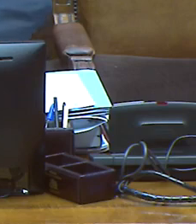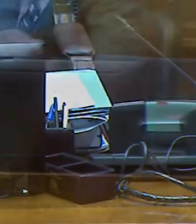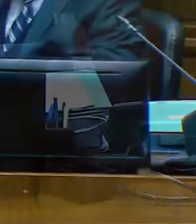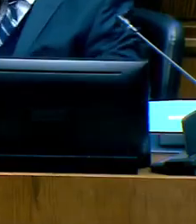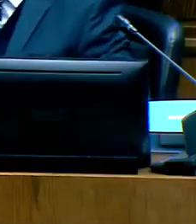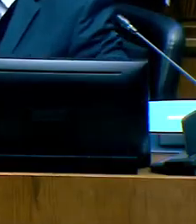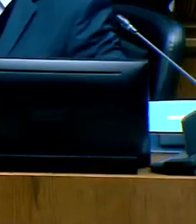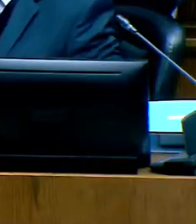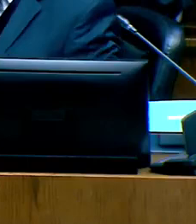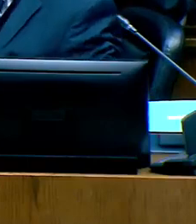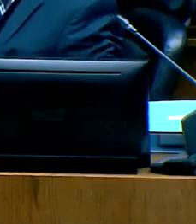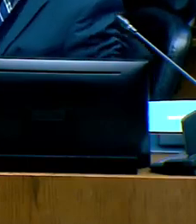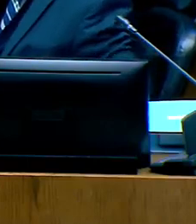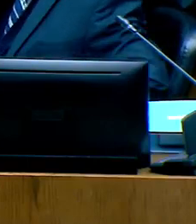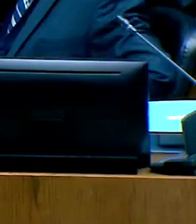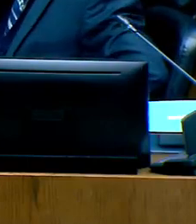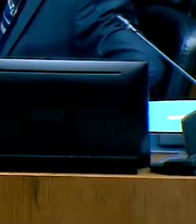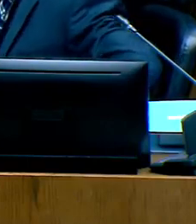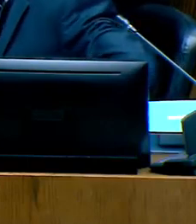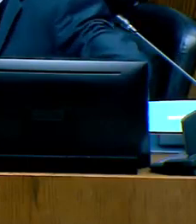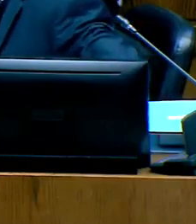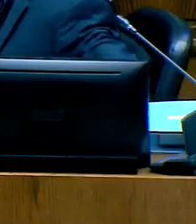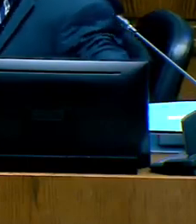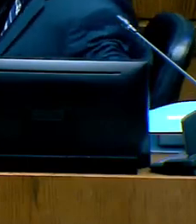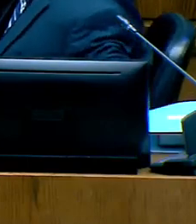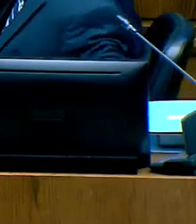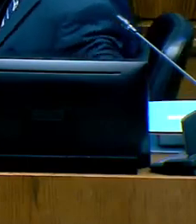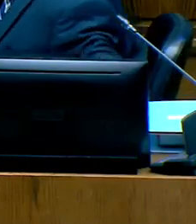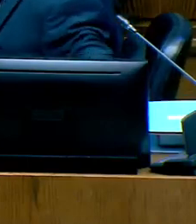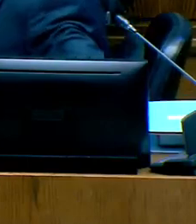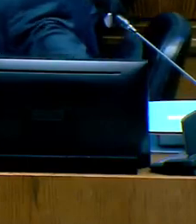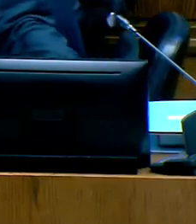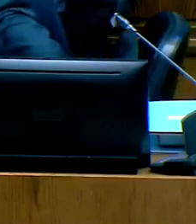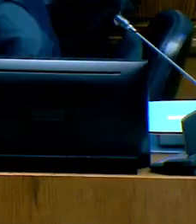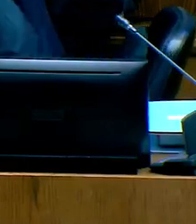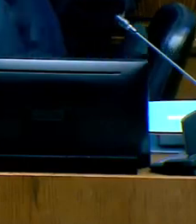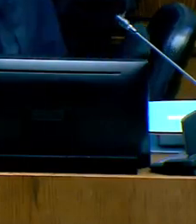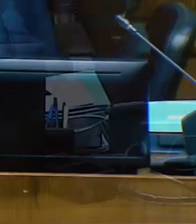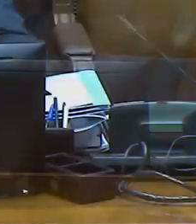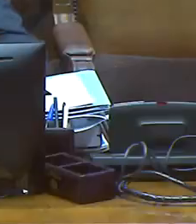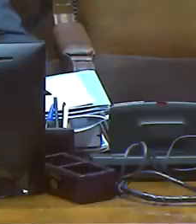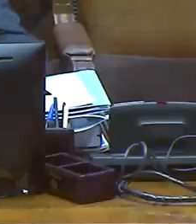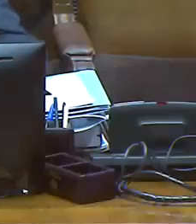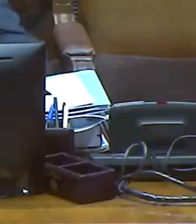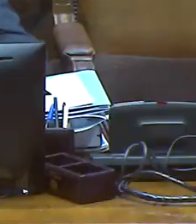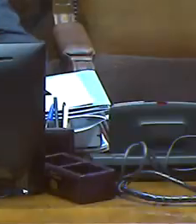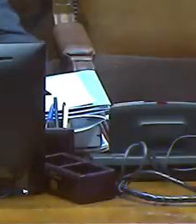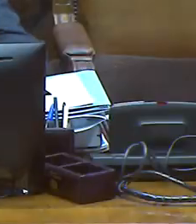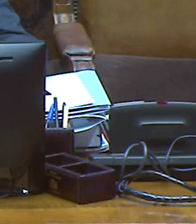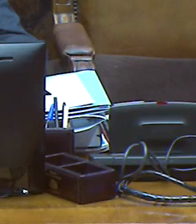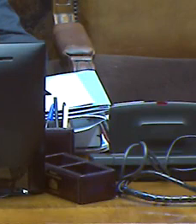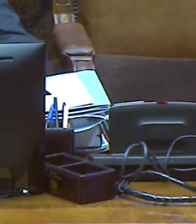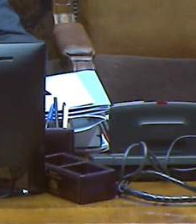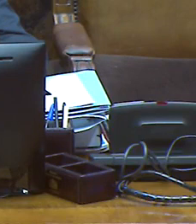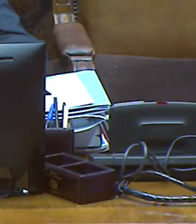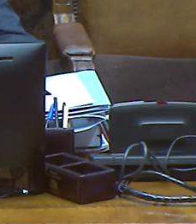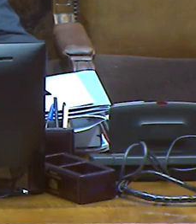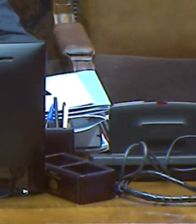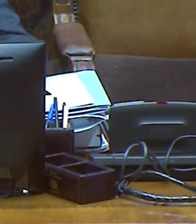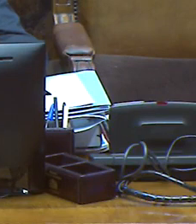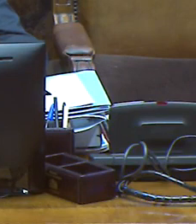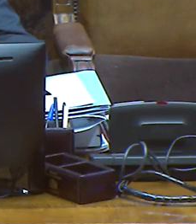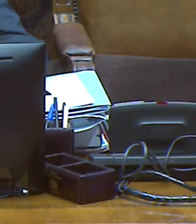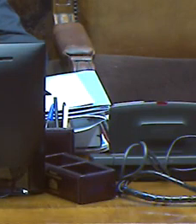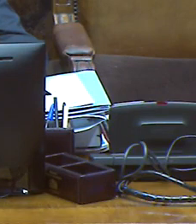bien sobre senadores las actas se dan por aprobada las actas de las acciones 4748 ambas